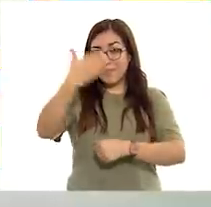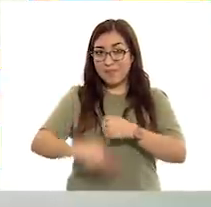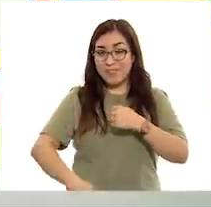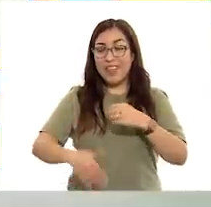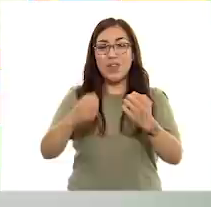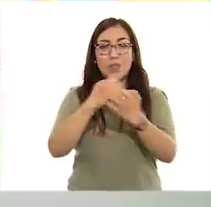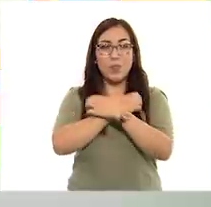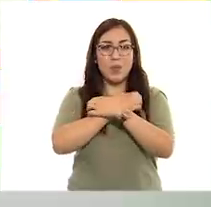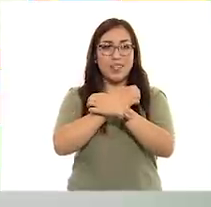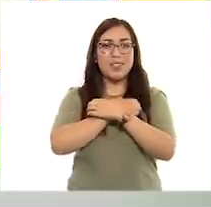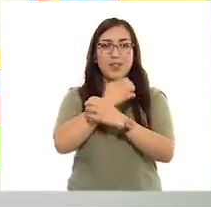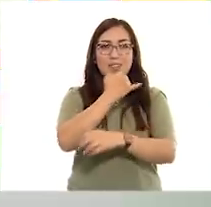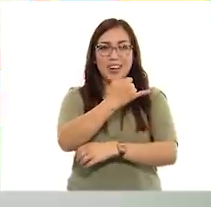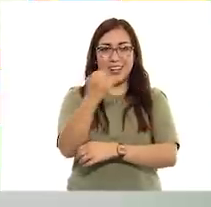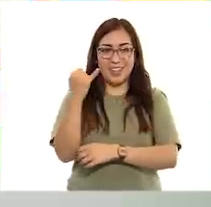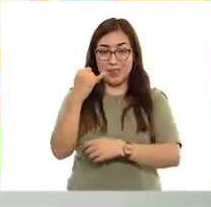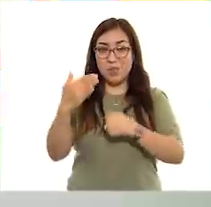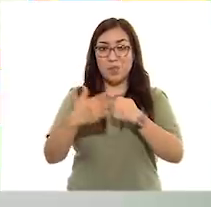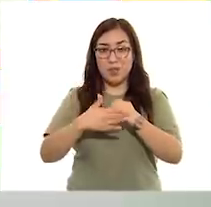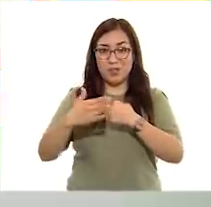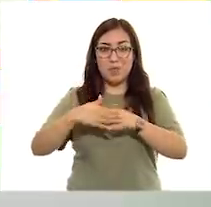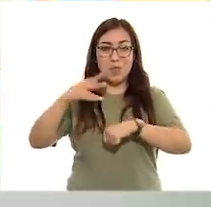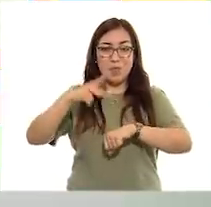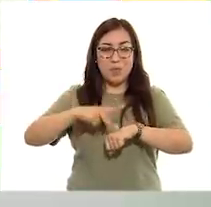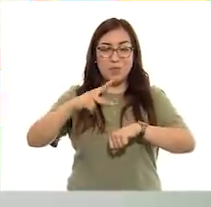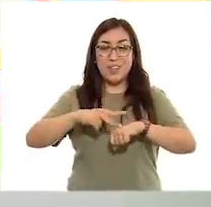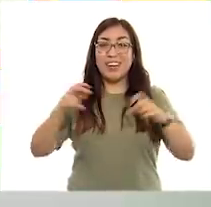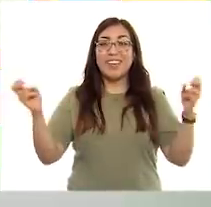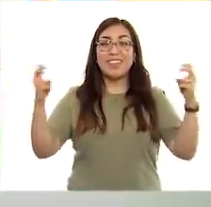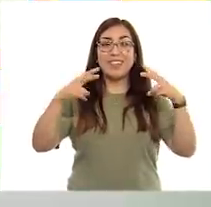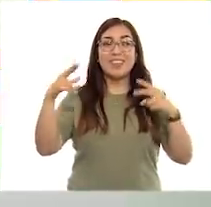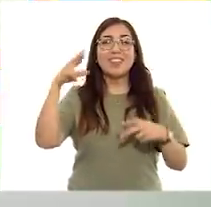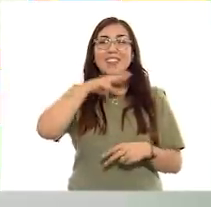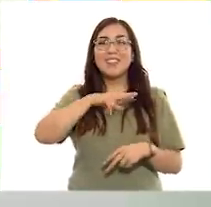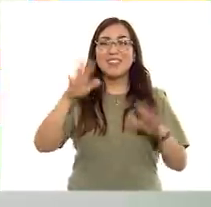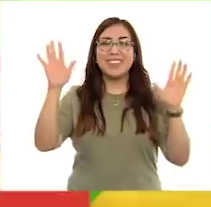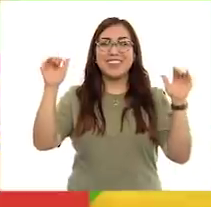continuamos con primaria. Así que nosotros nos vemos muy pronto. ¡Adiós!